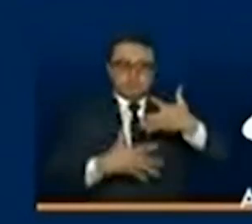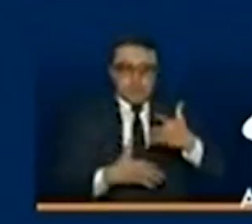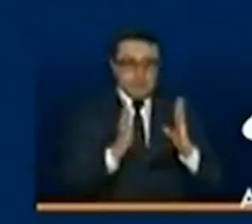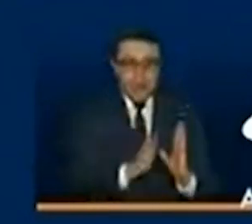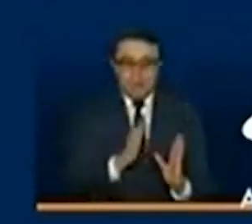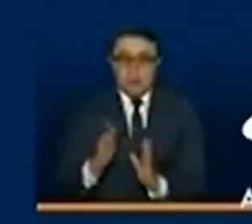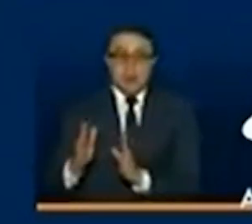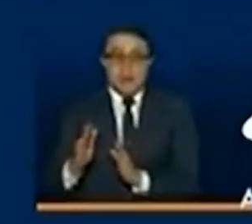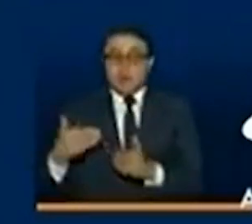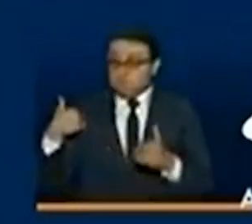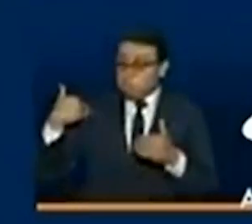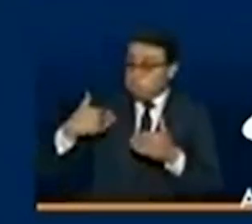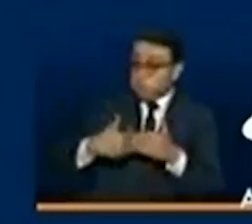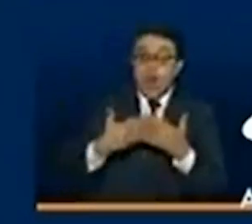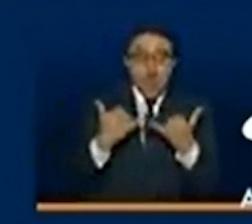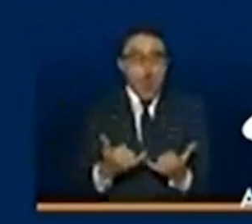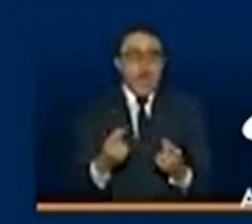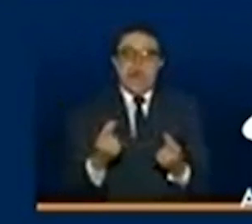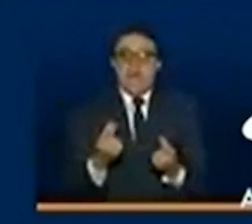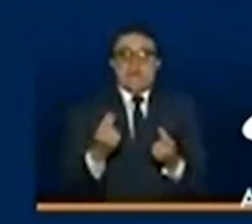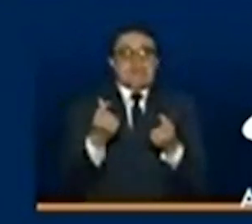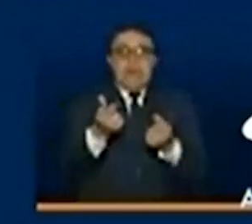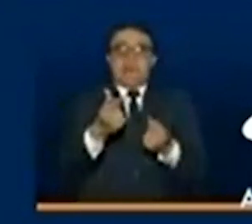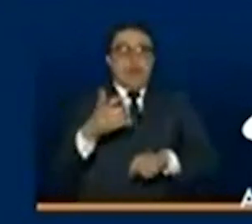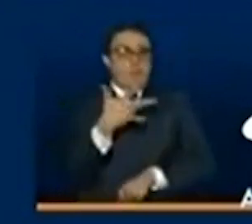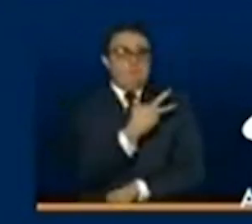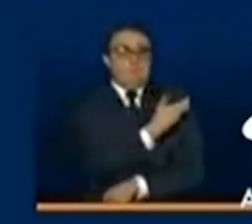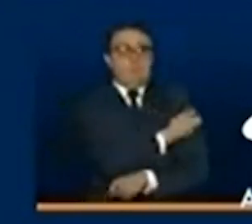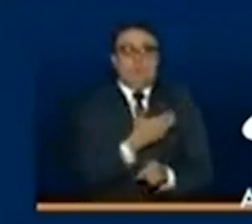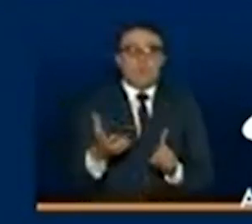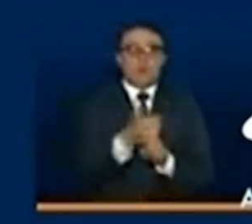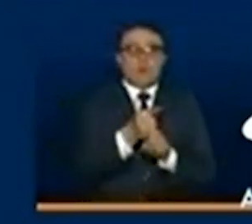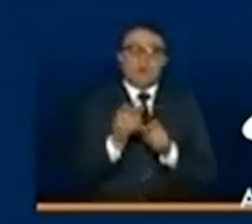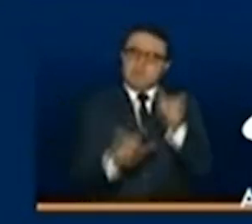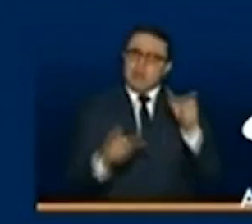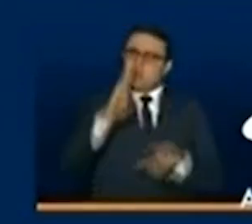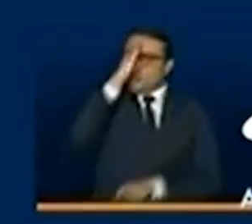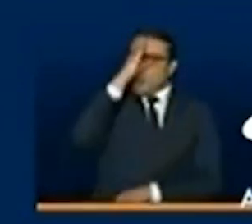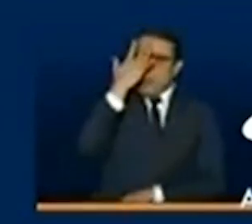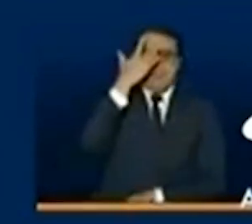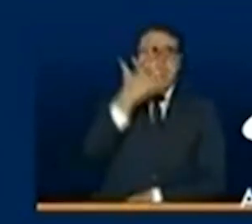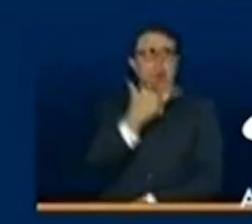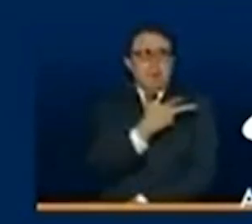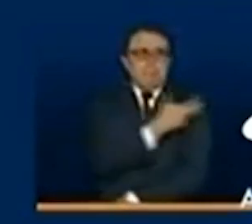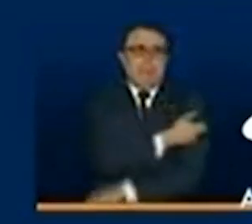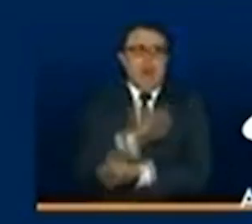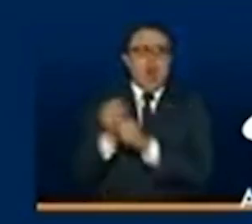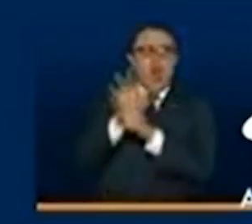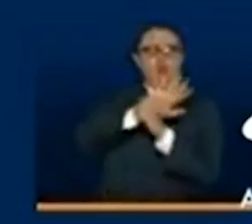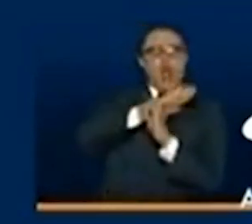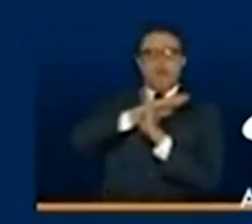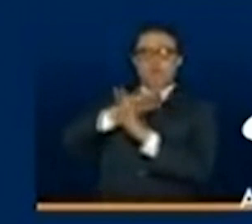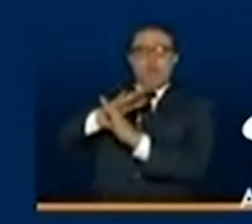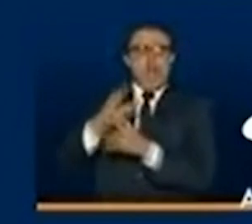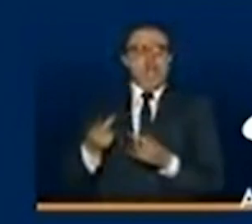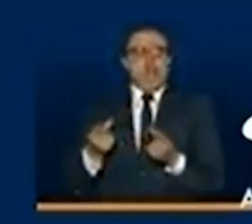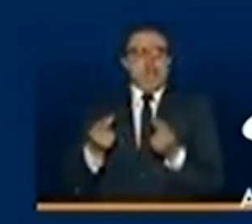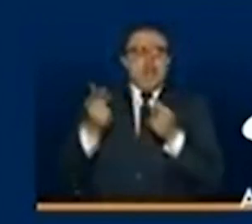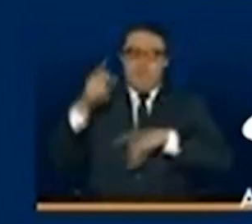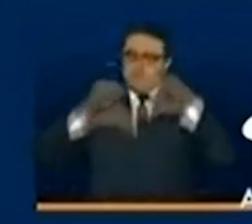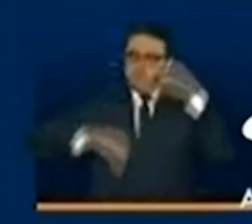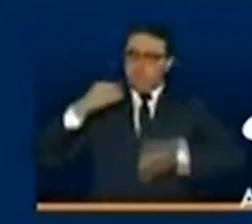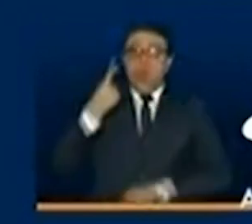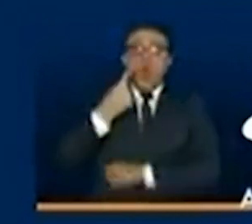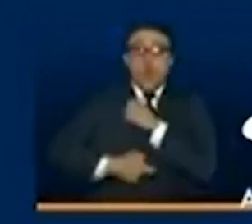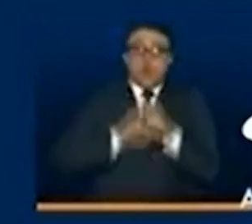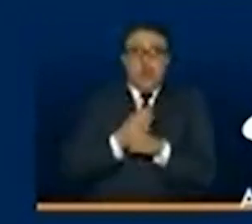que hoy tengamos esas vacunas de manera mucho más rápida. La gente se pregunta, ¿por qué la vacuna para COVID-19 se desarrolló en un